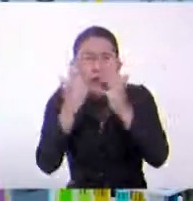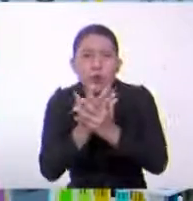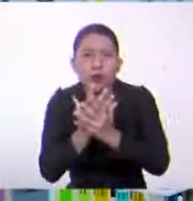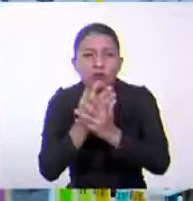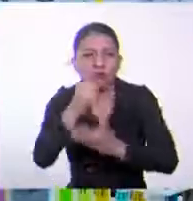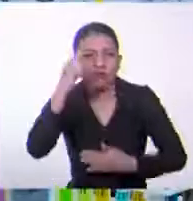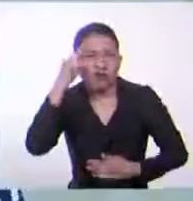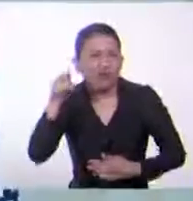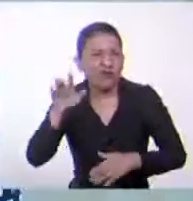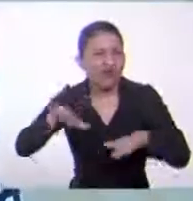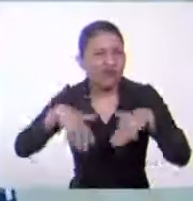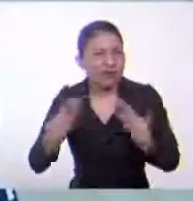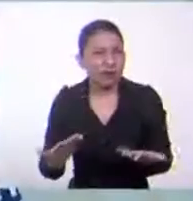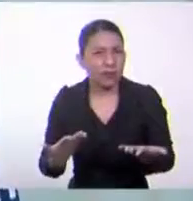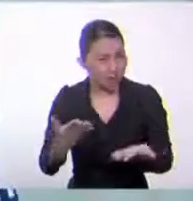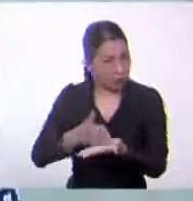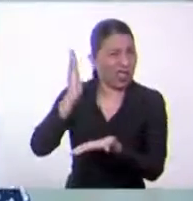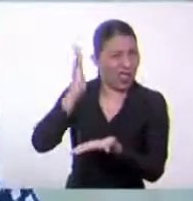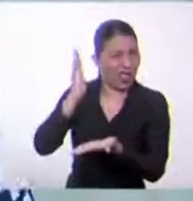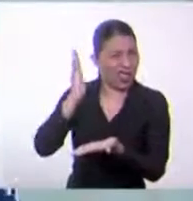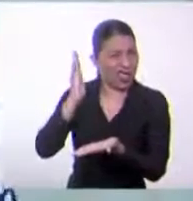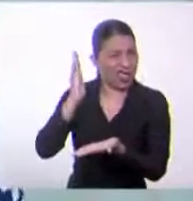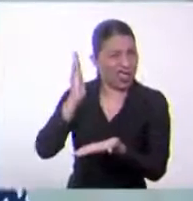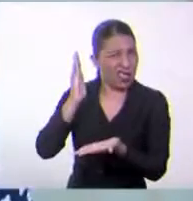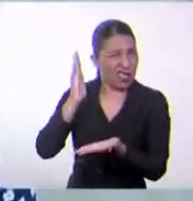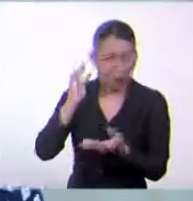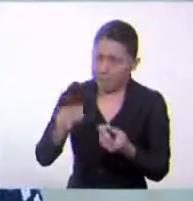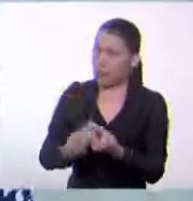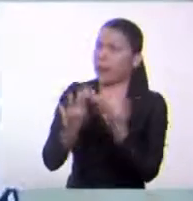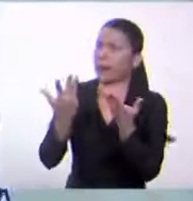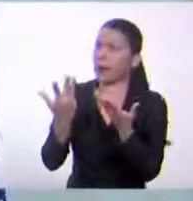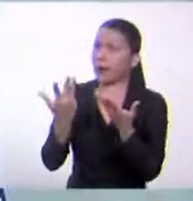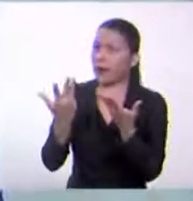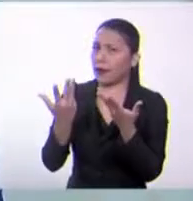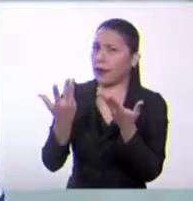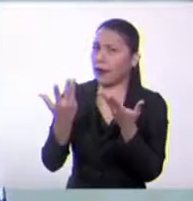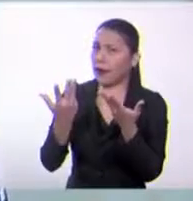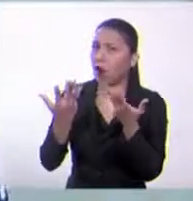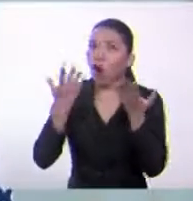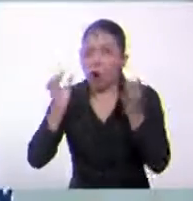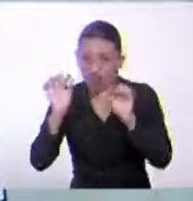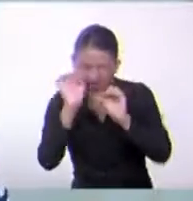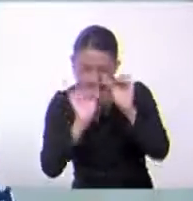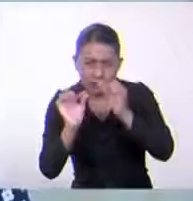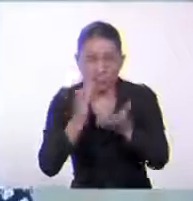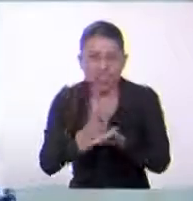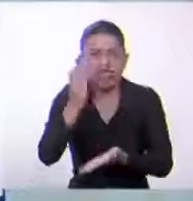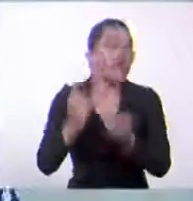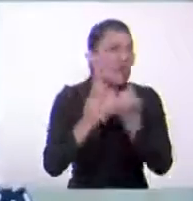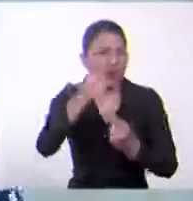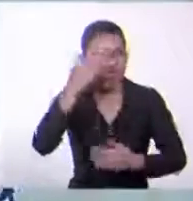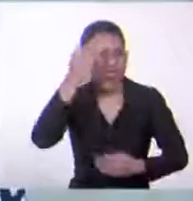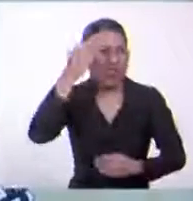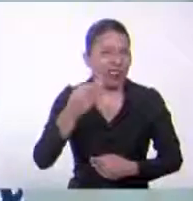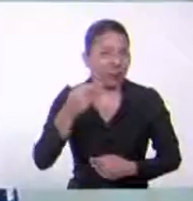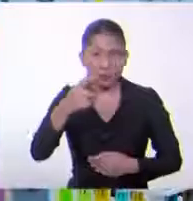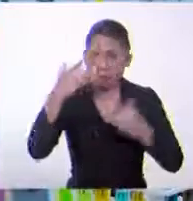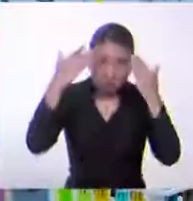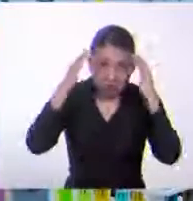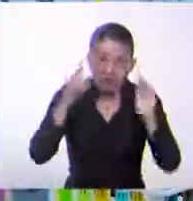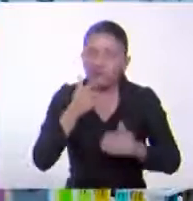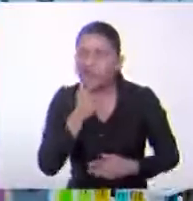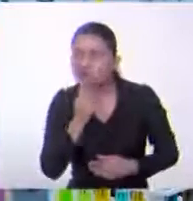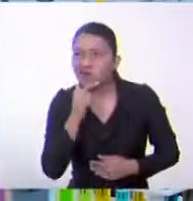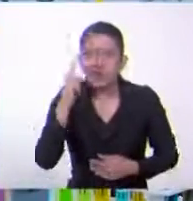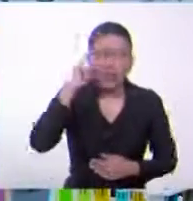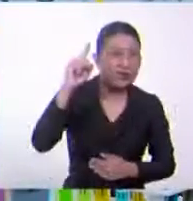estos organismos? ¿Serán animales? ¿Serán plantas o algún microorganismo? Bueno, si aún no lo has adivinado,